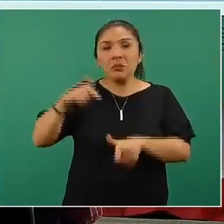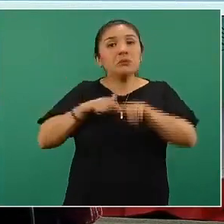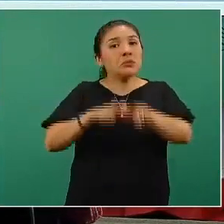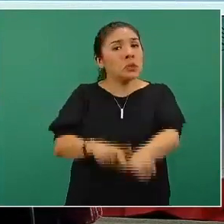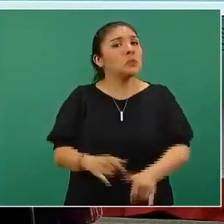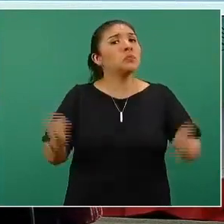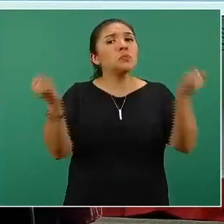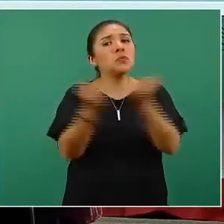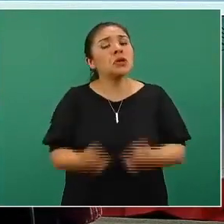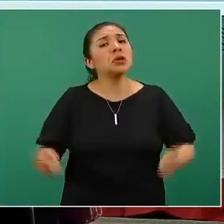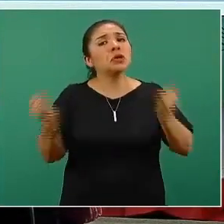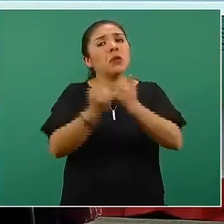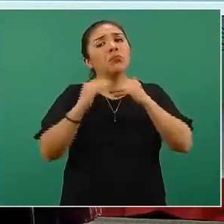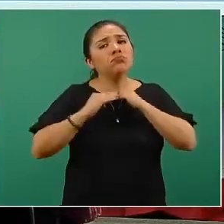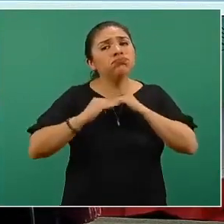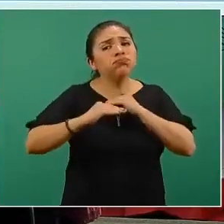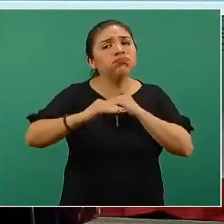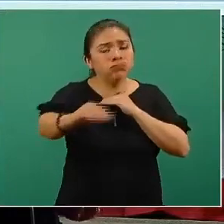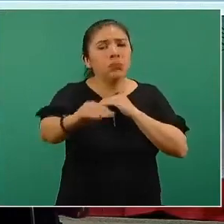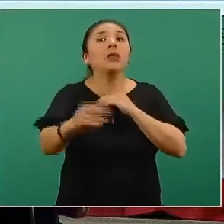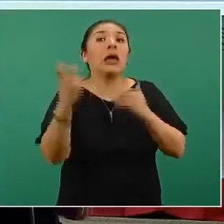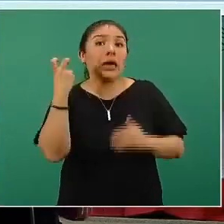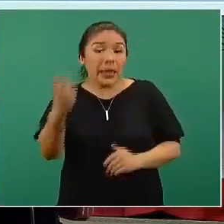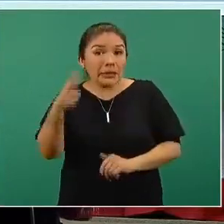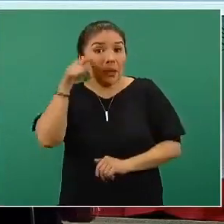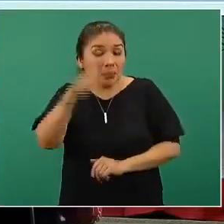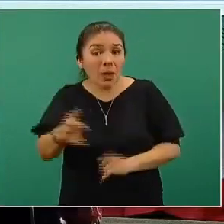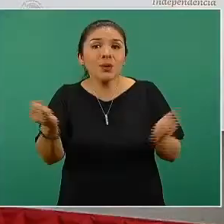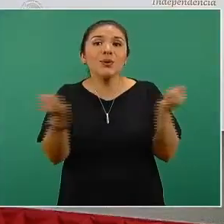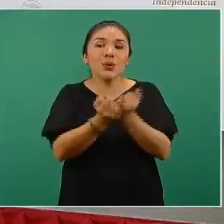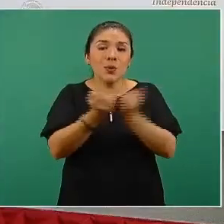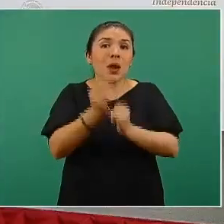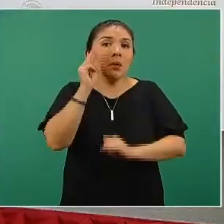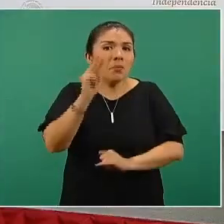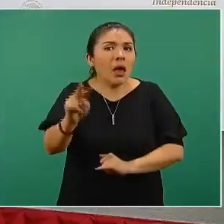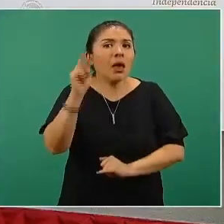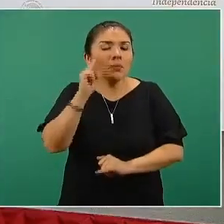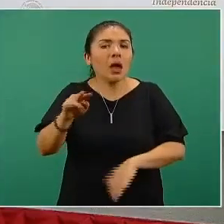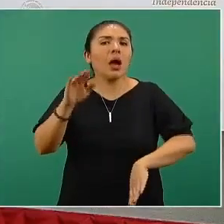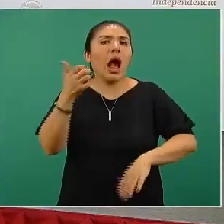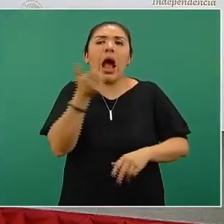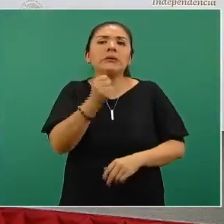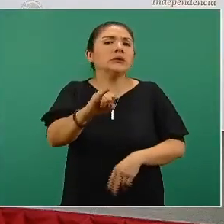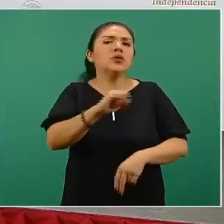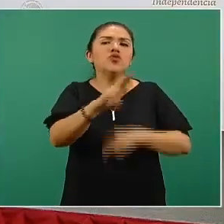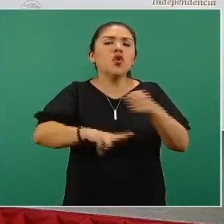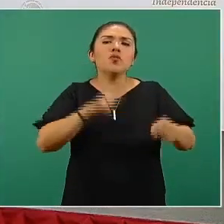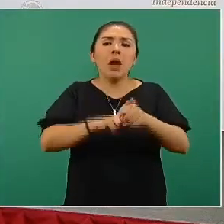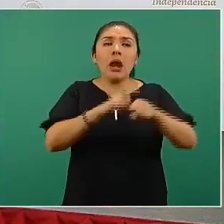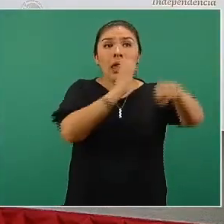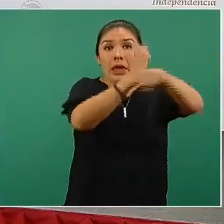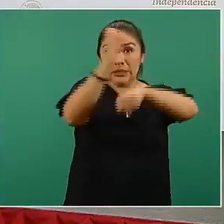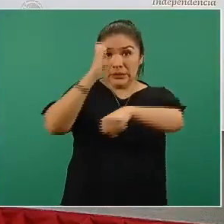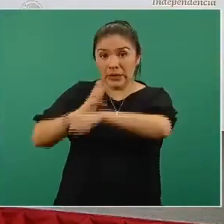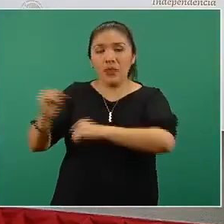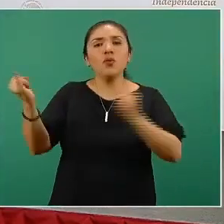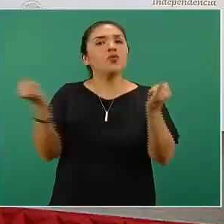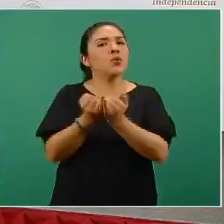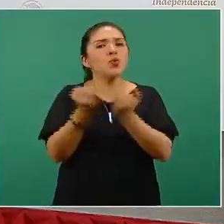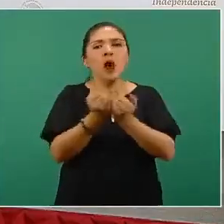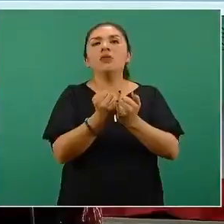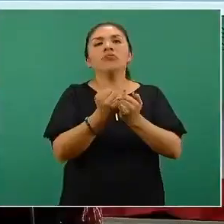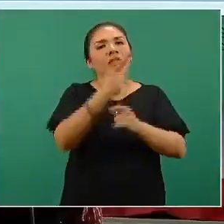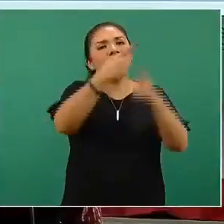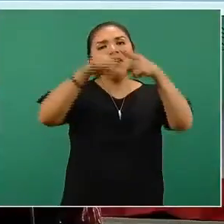mantenido prácticamente constante, aunque también es un indicador que también vemos tanto a nivel estatal como a nivel de las